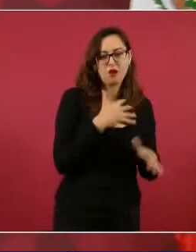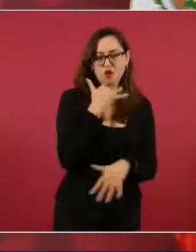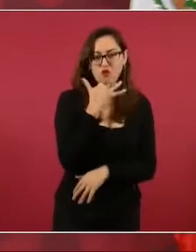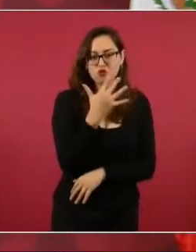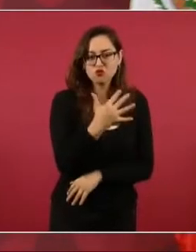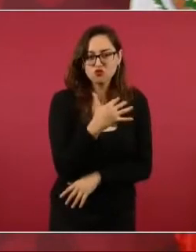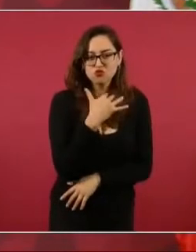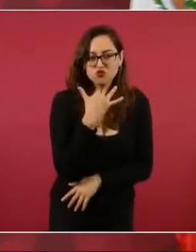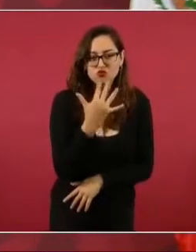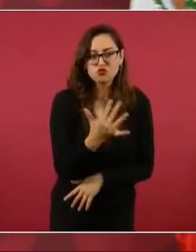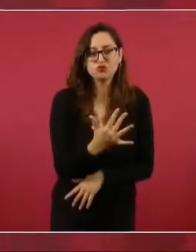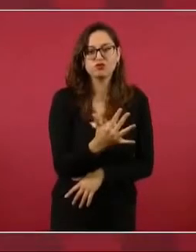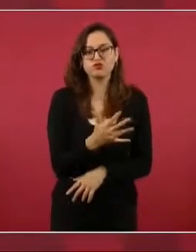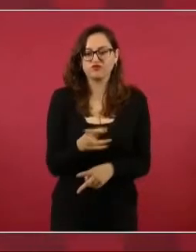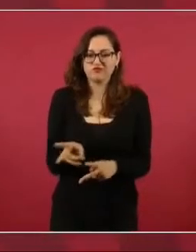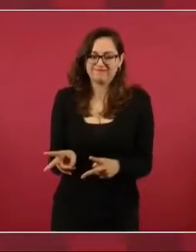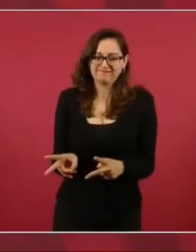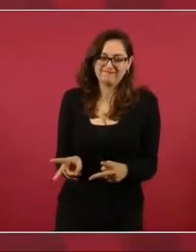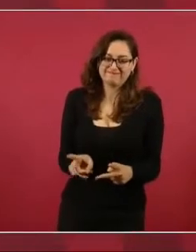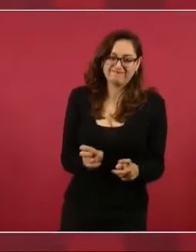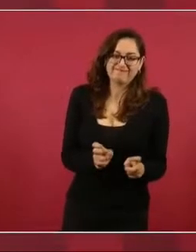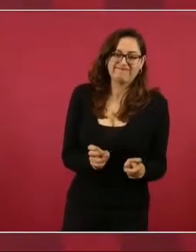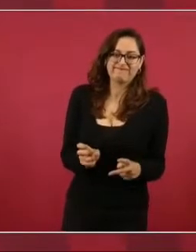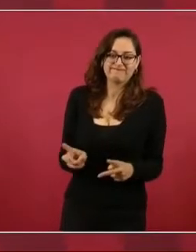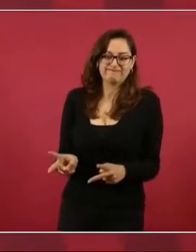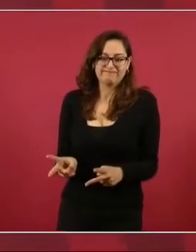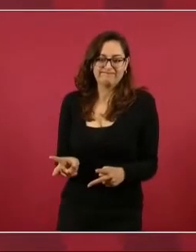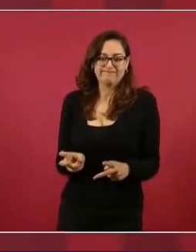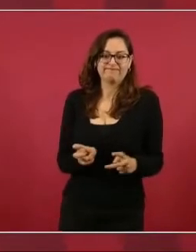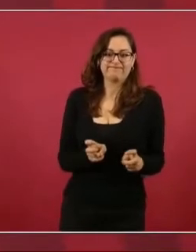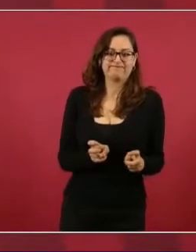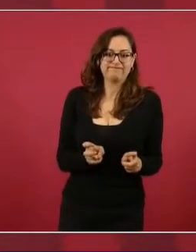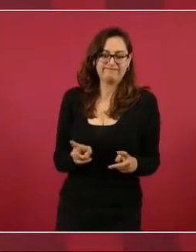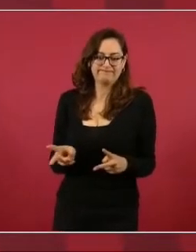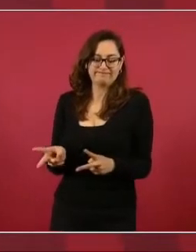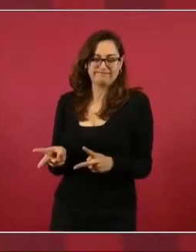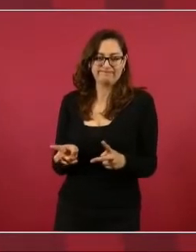que era el saqueo